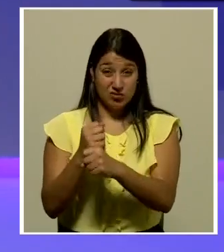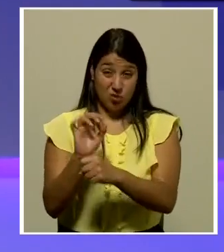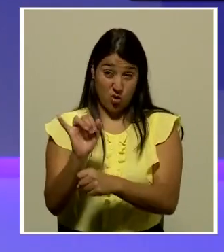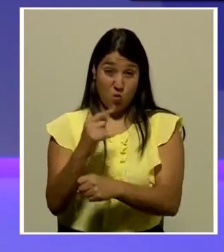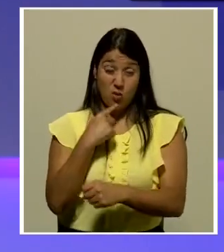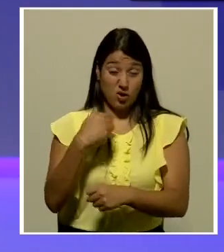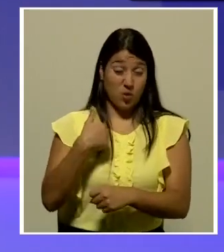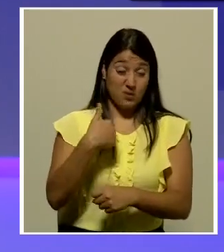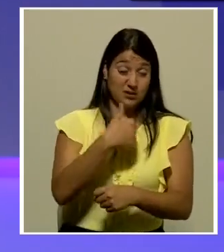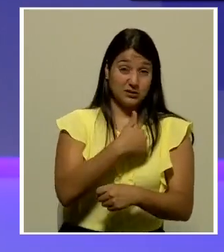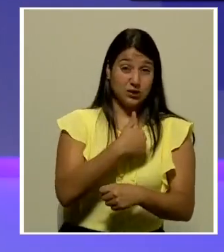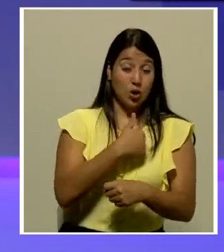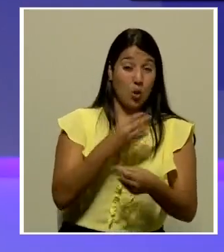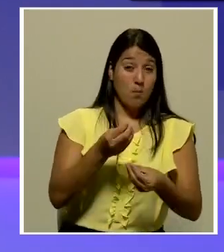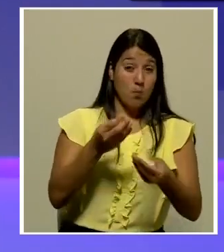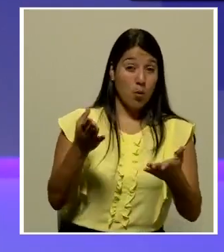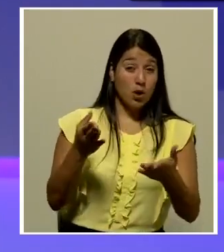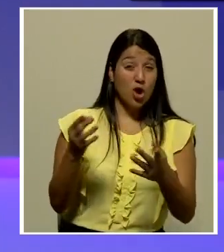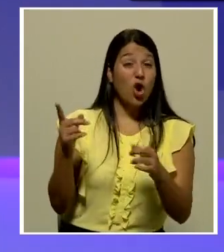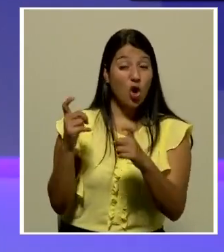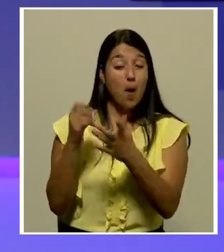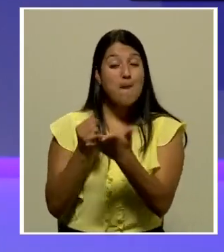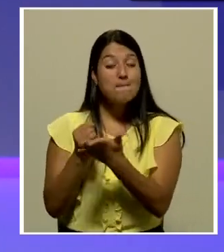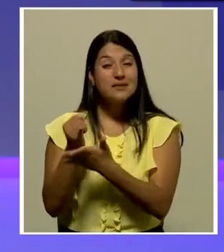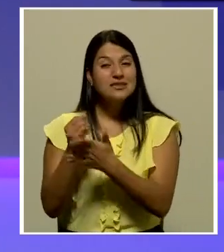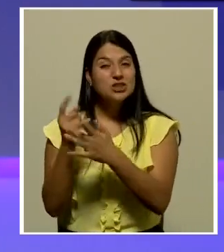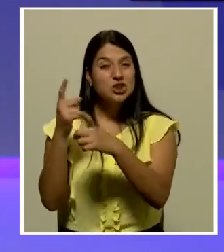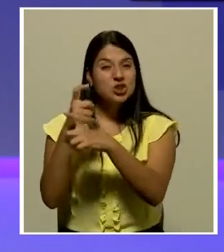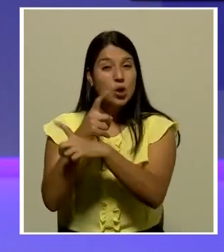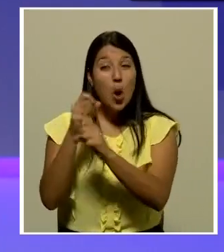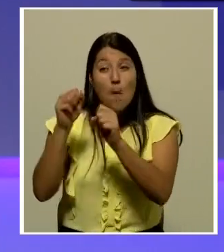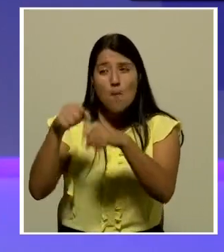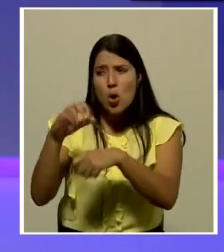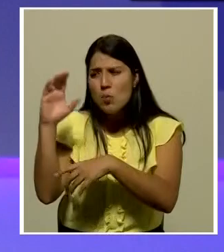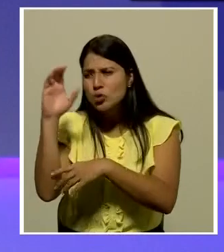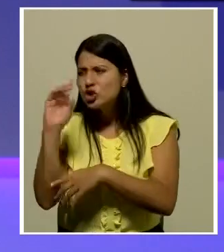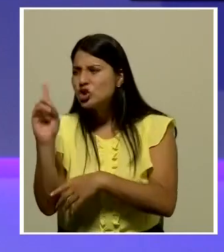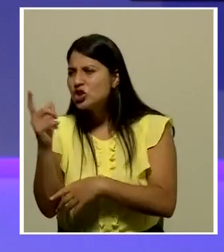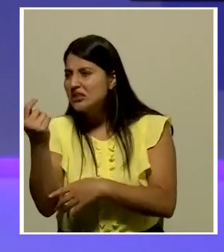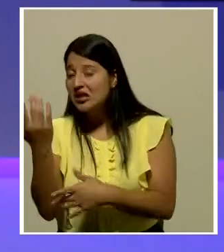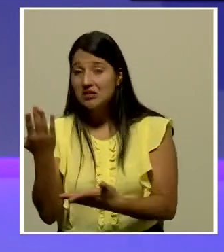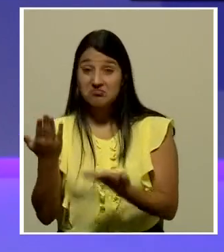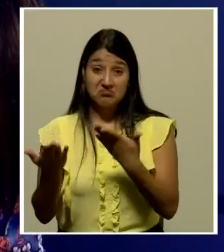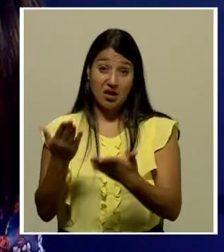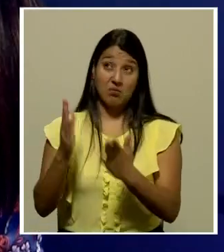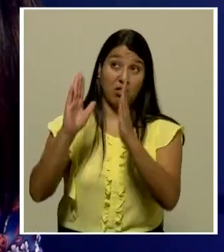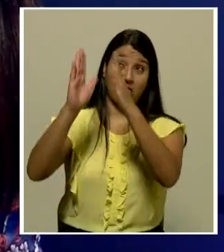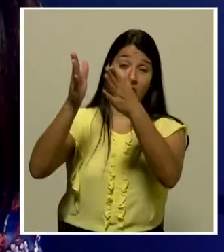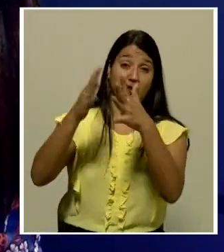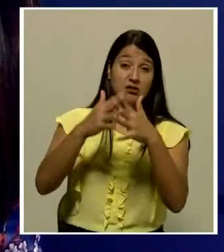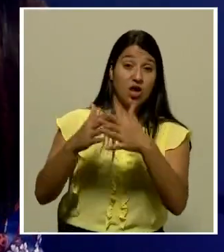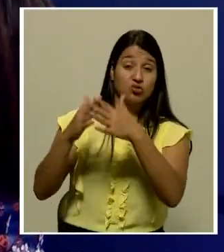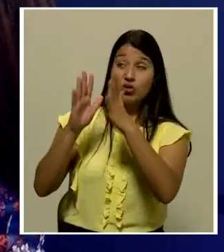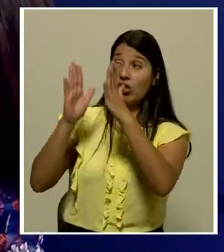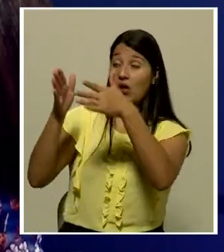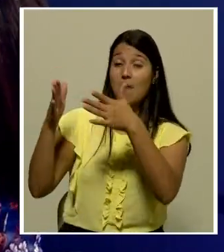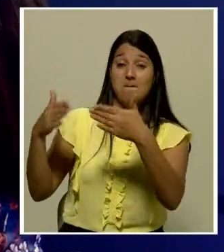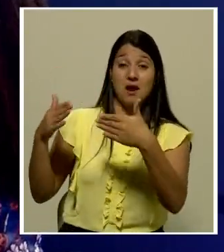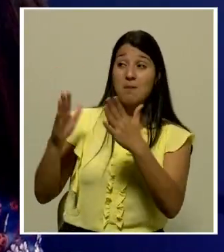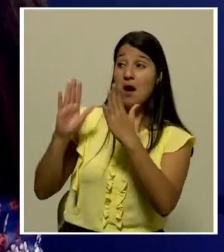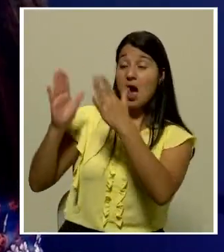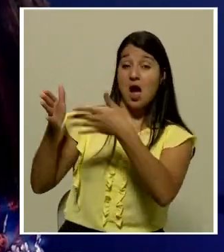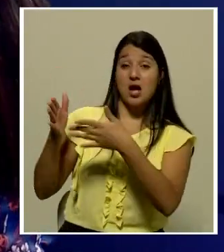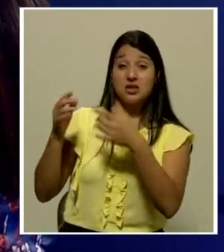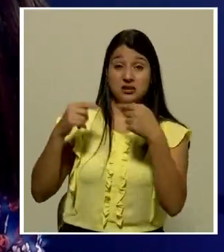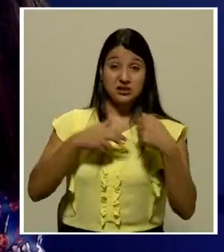investigación de tramitación compleja. Analizar ese rastro del dinero que pudo haber andado en Estados Unidos, Panamá, China. En Oriente. Pues no es